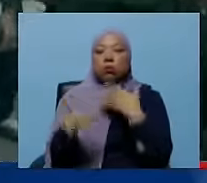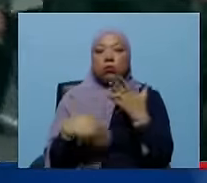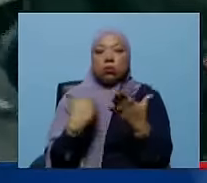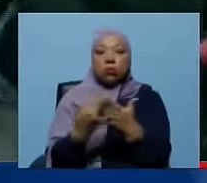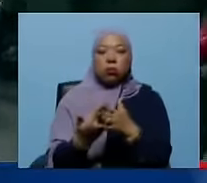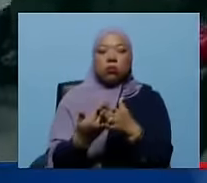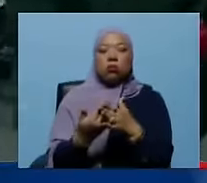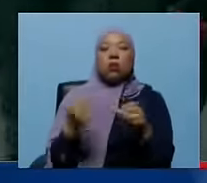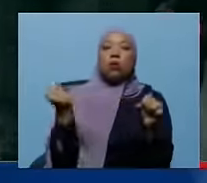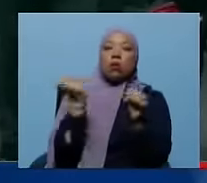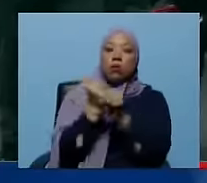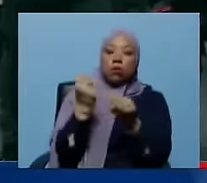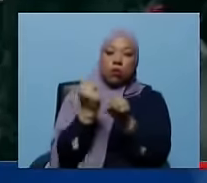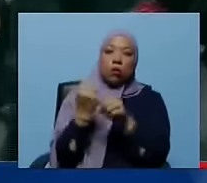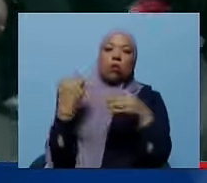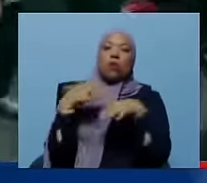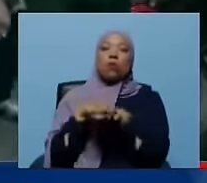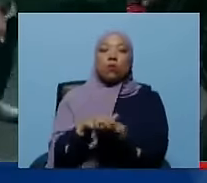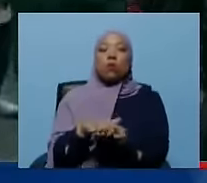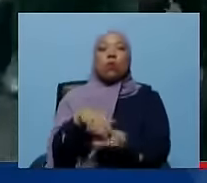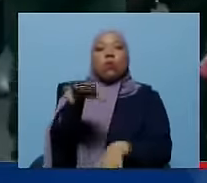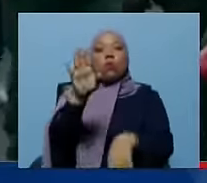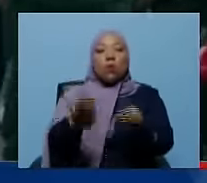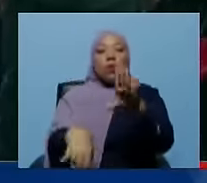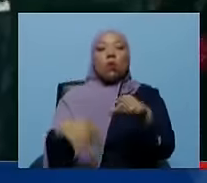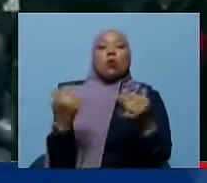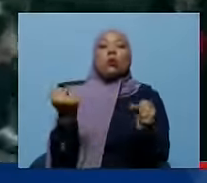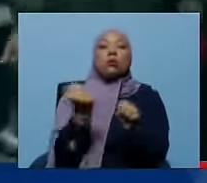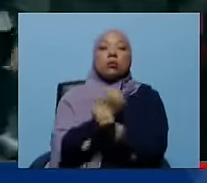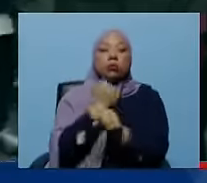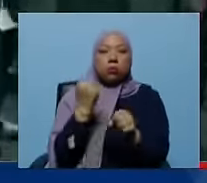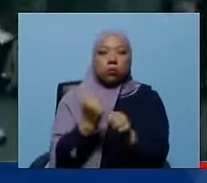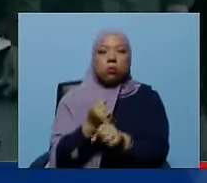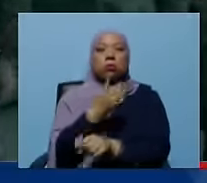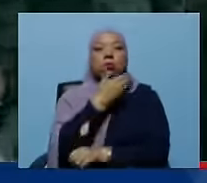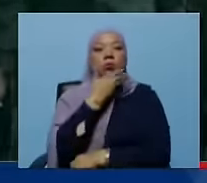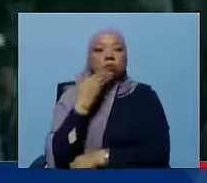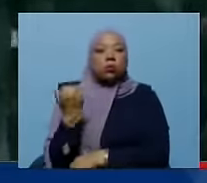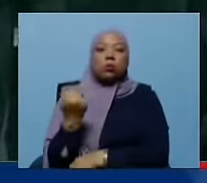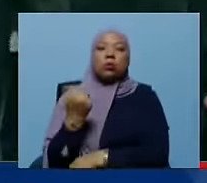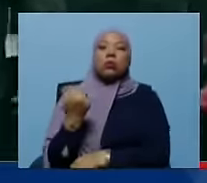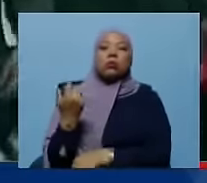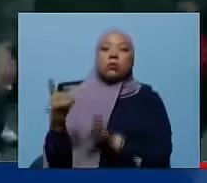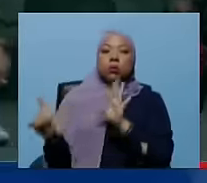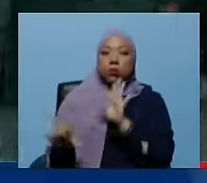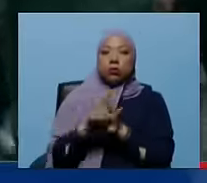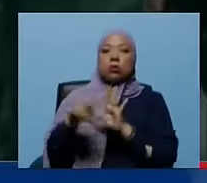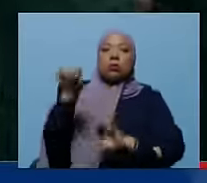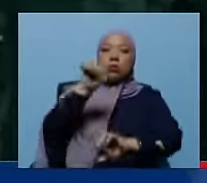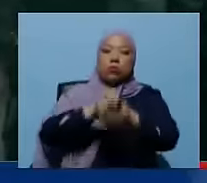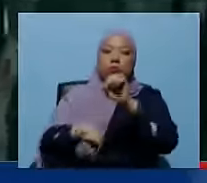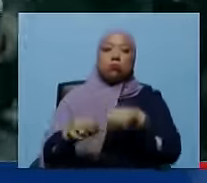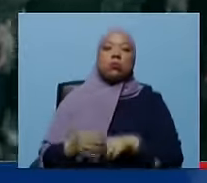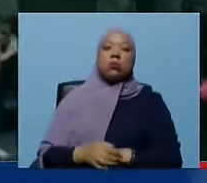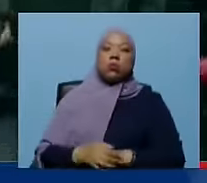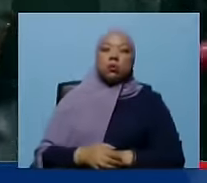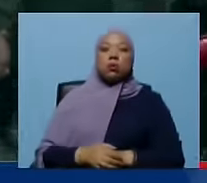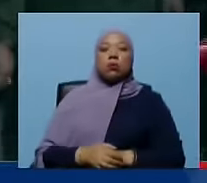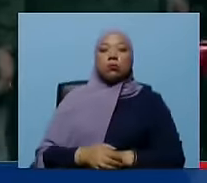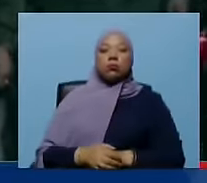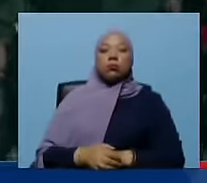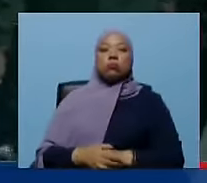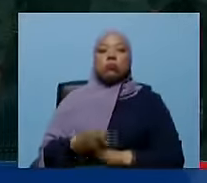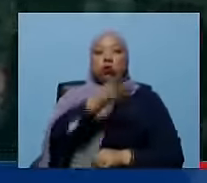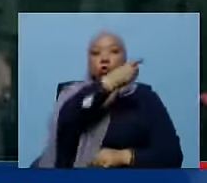sin delincuentes. Quien se coma la luz tendrá la ley al frente, el orden al frente.